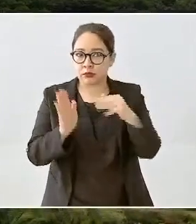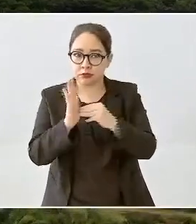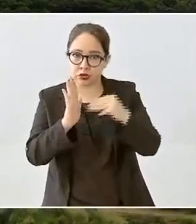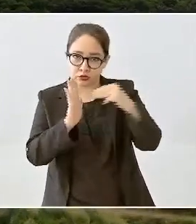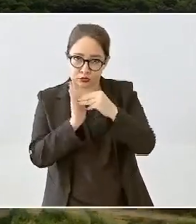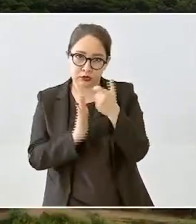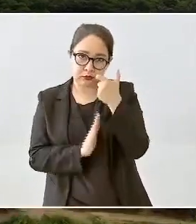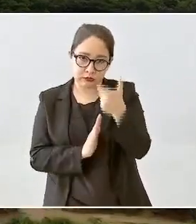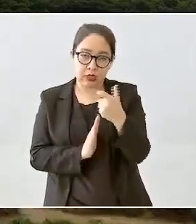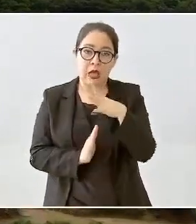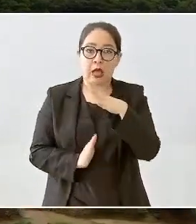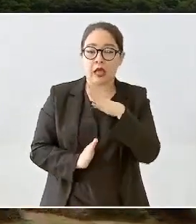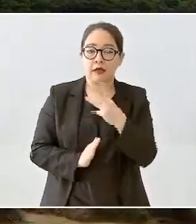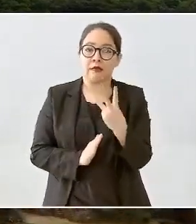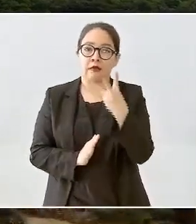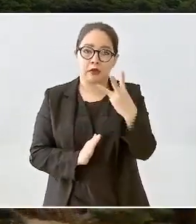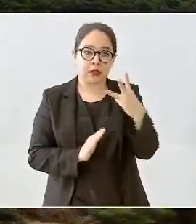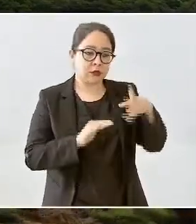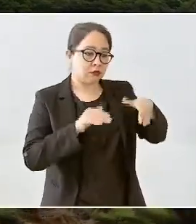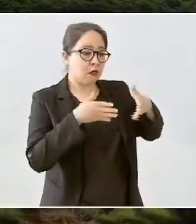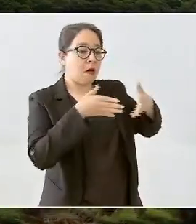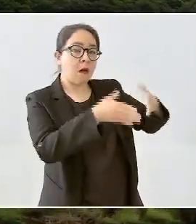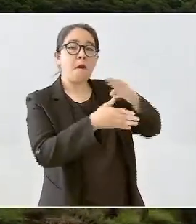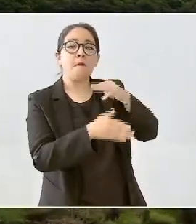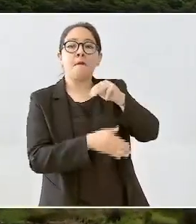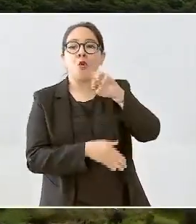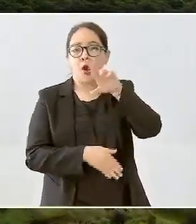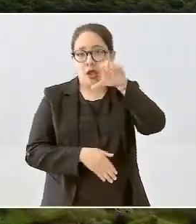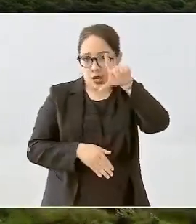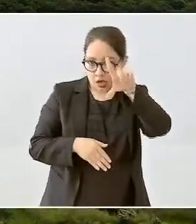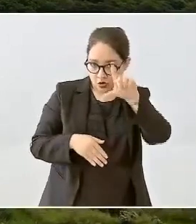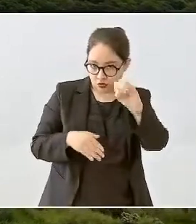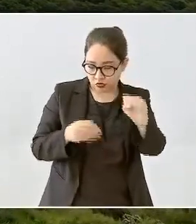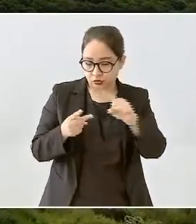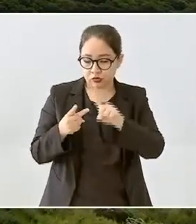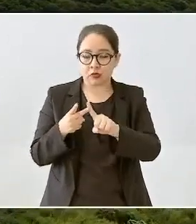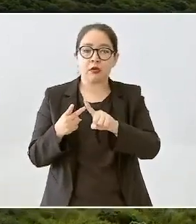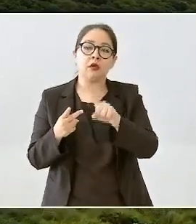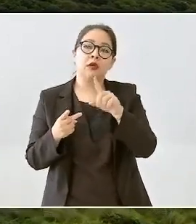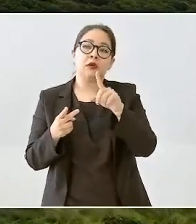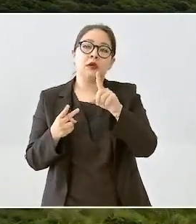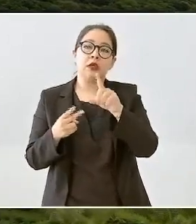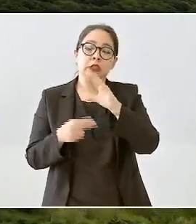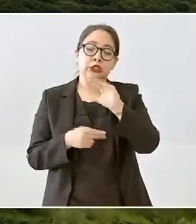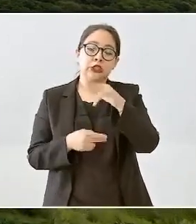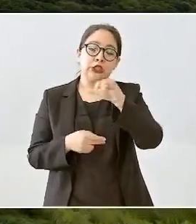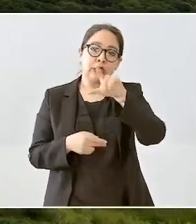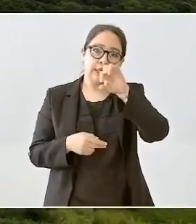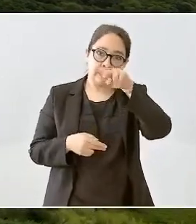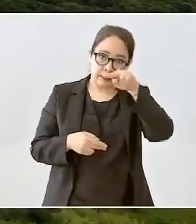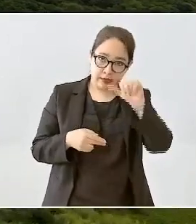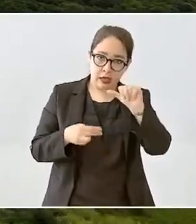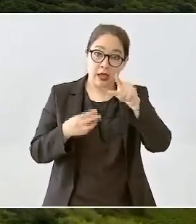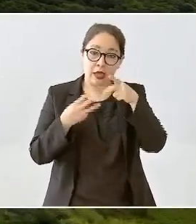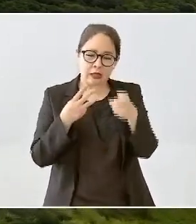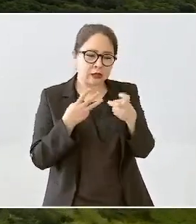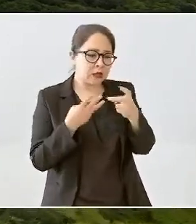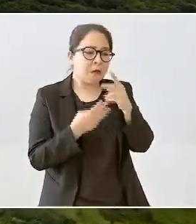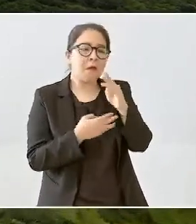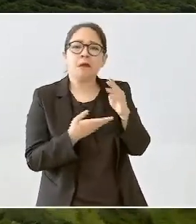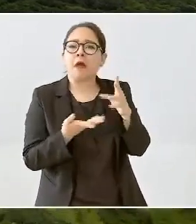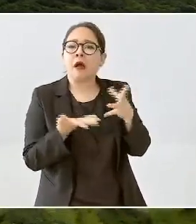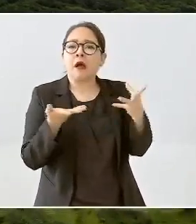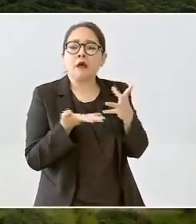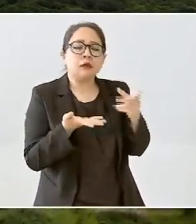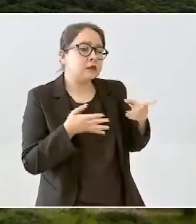Tenemos 3 dragas, la draga Morelos, la draga Llavaros y la draga Chamela, y estas dragas van a